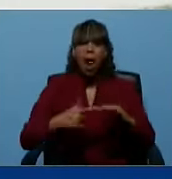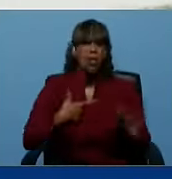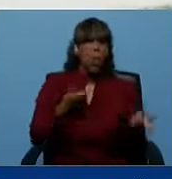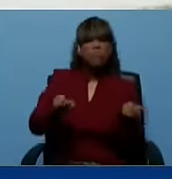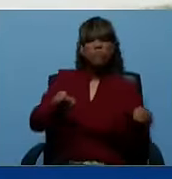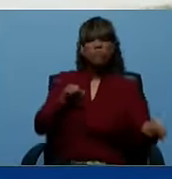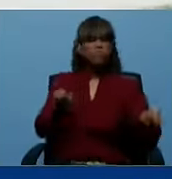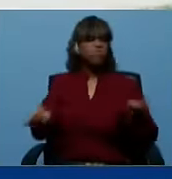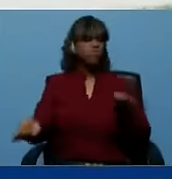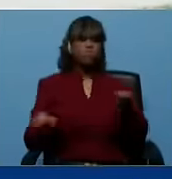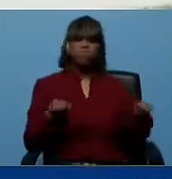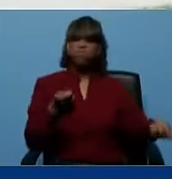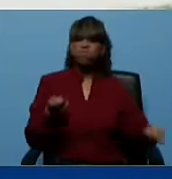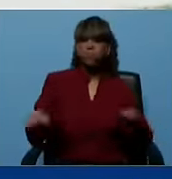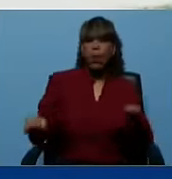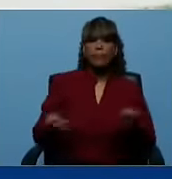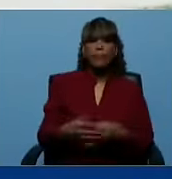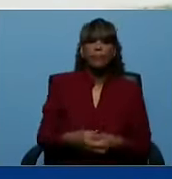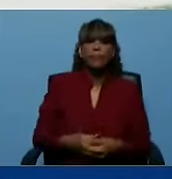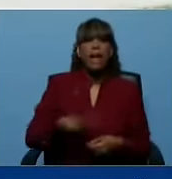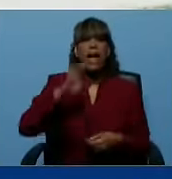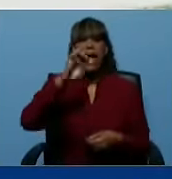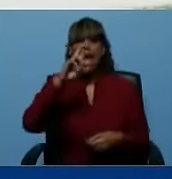mundo. Elon Musk,